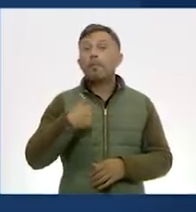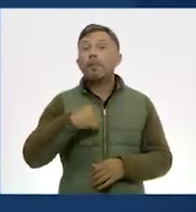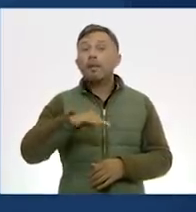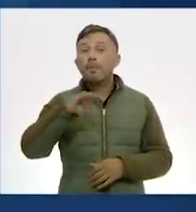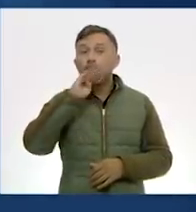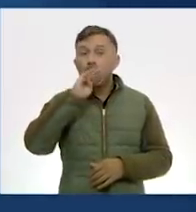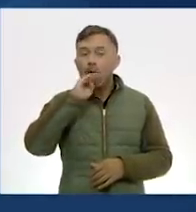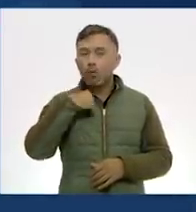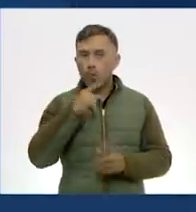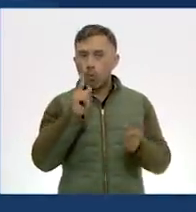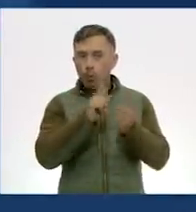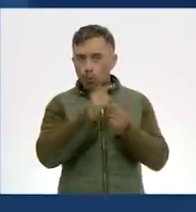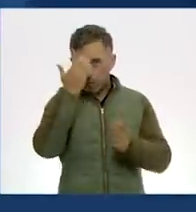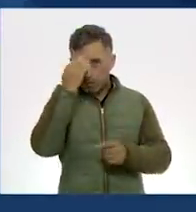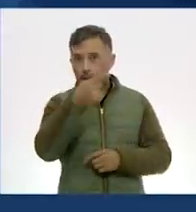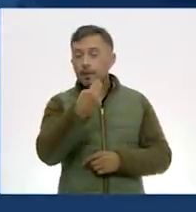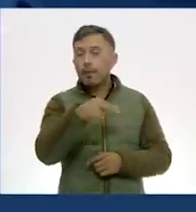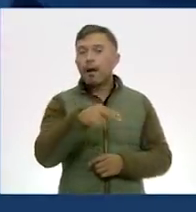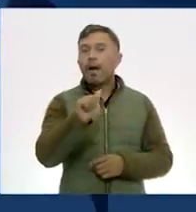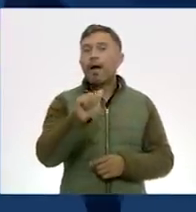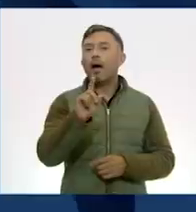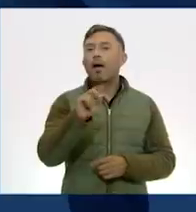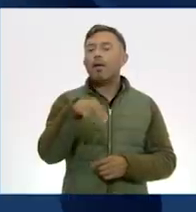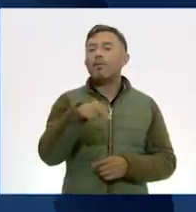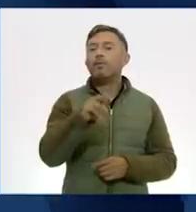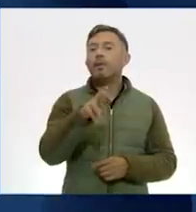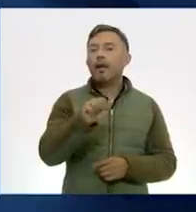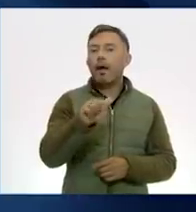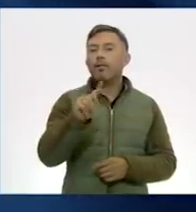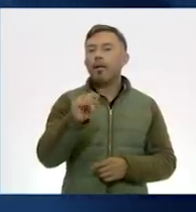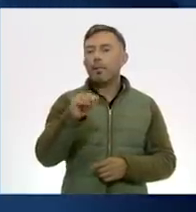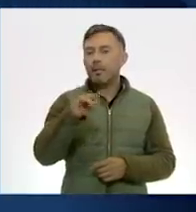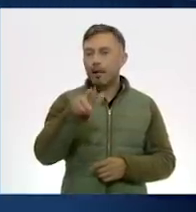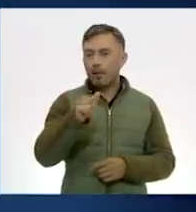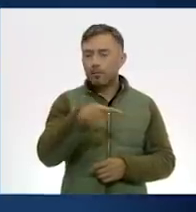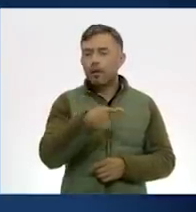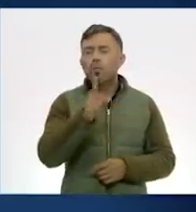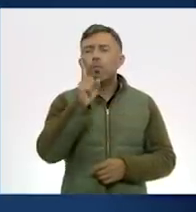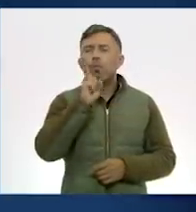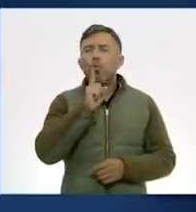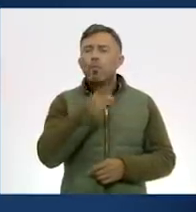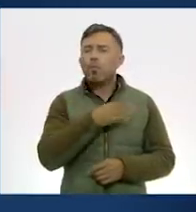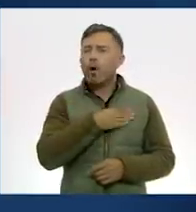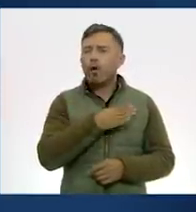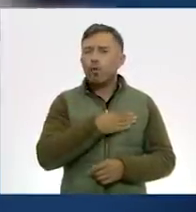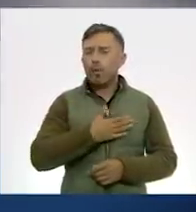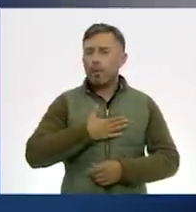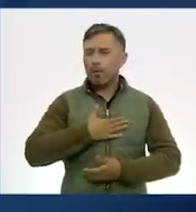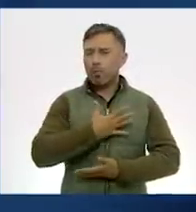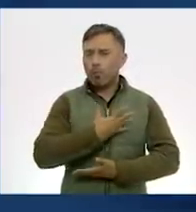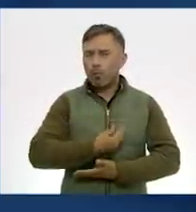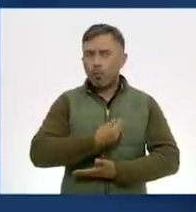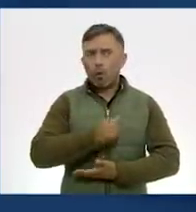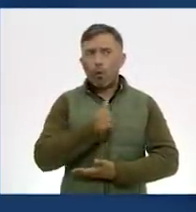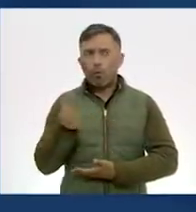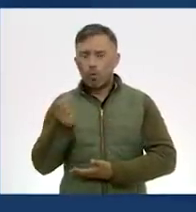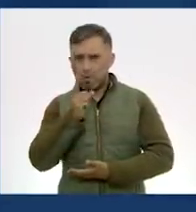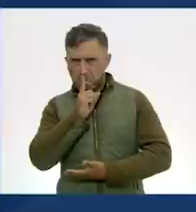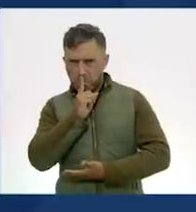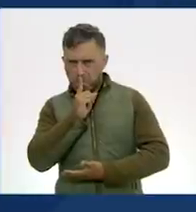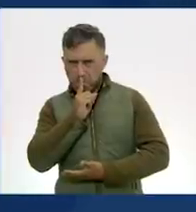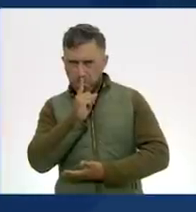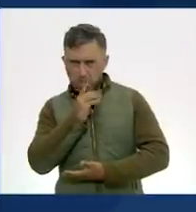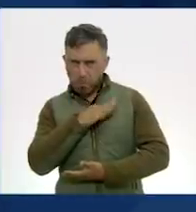conocí, llamábase Andrea Altamira. Una buena mujer me dio el pecho, otra no menos buena me tuvo a su